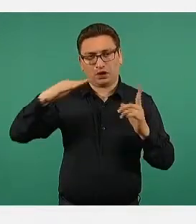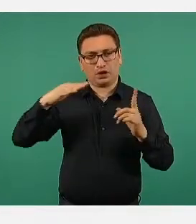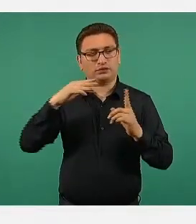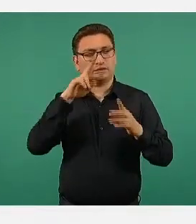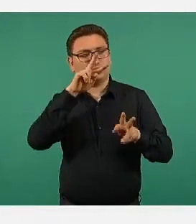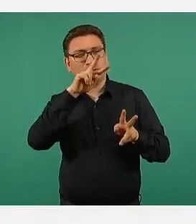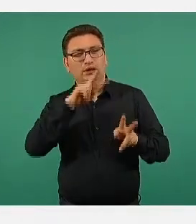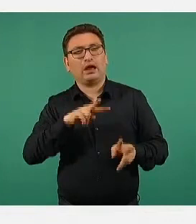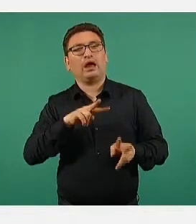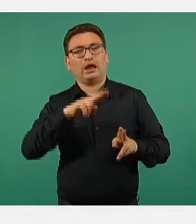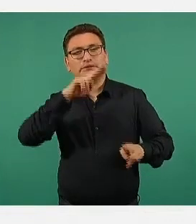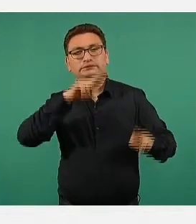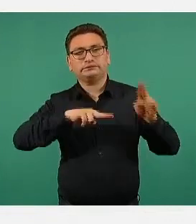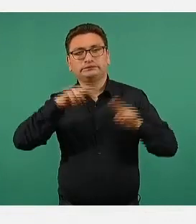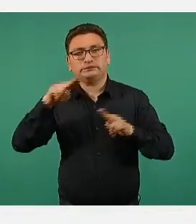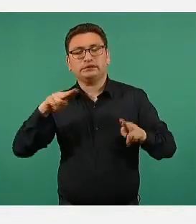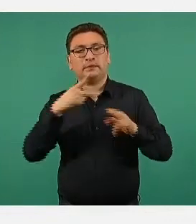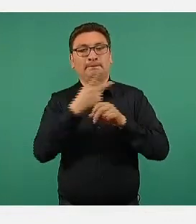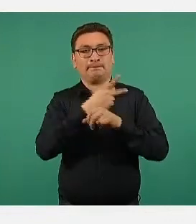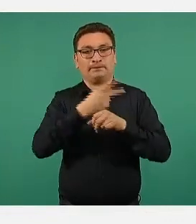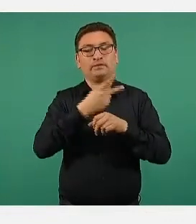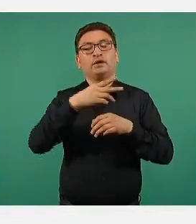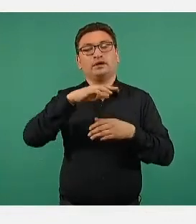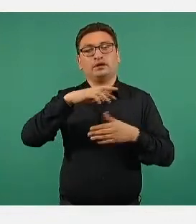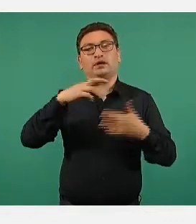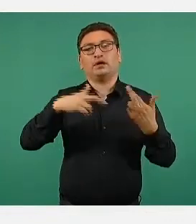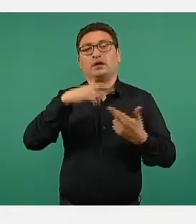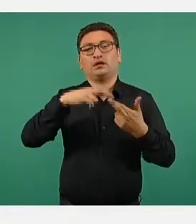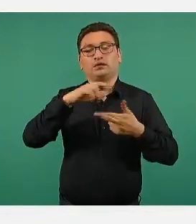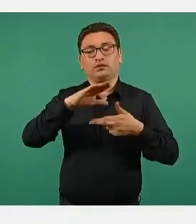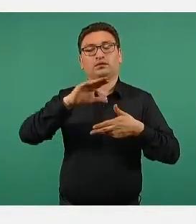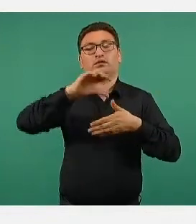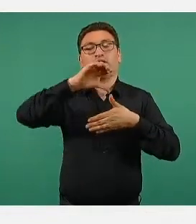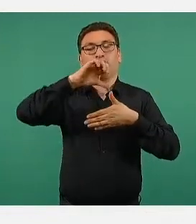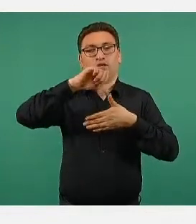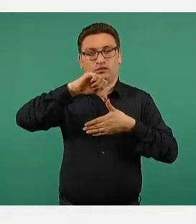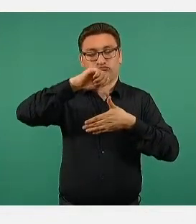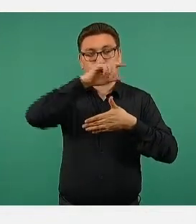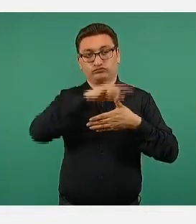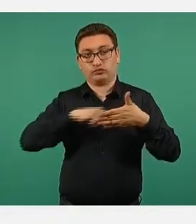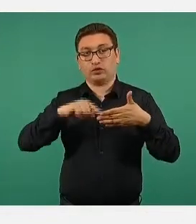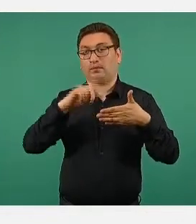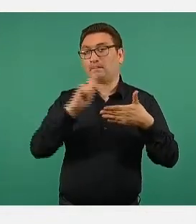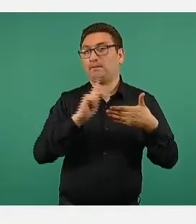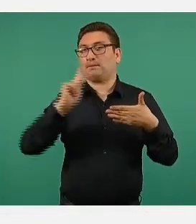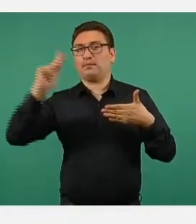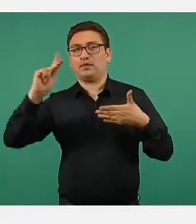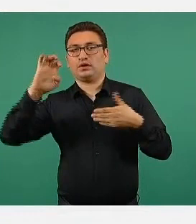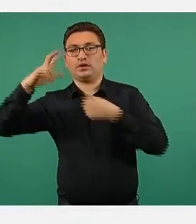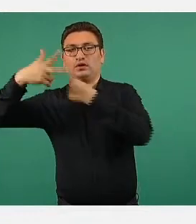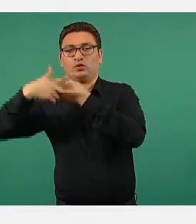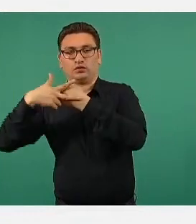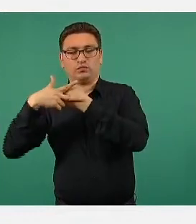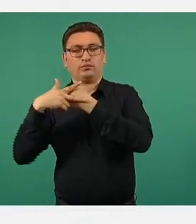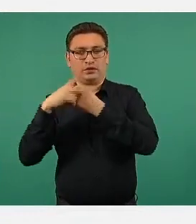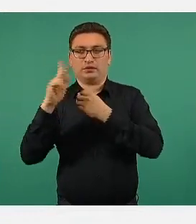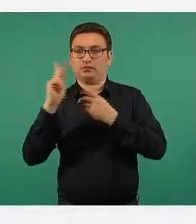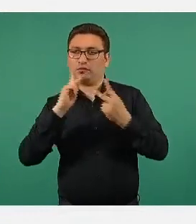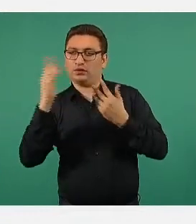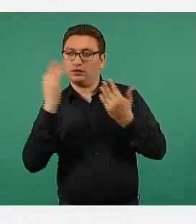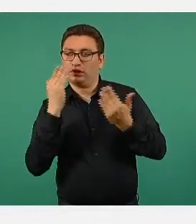pueden observar, en algún momento esa región iba muy similar al comportamiento con Europa, que fue hace algunos meses